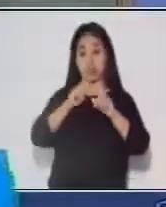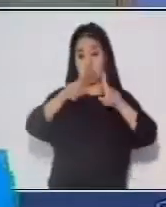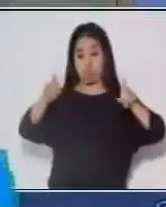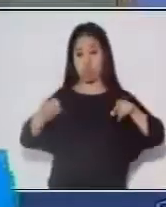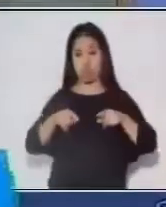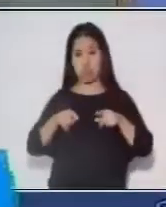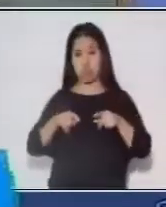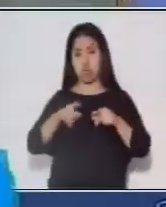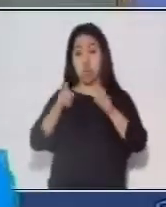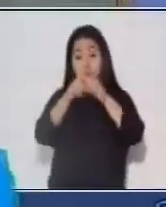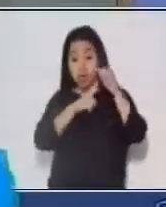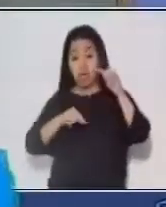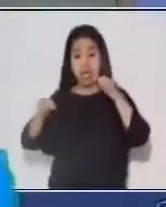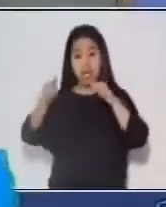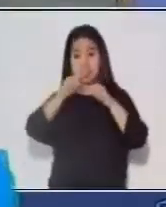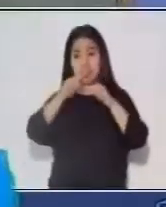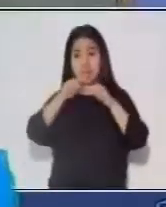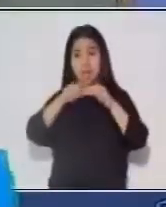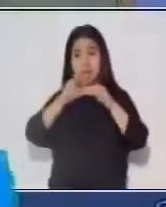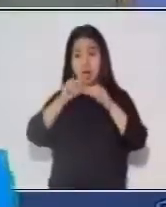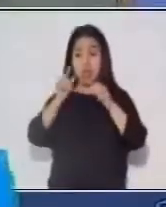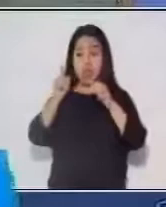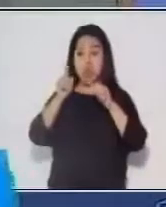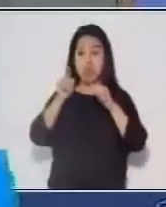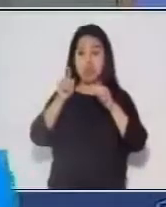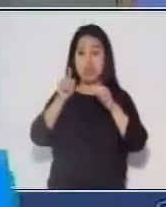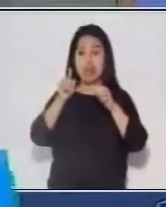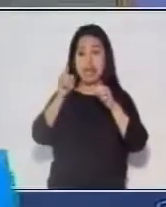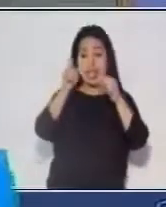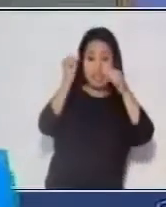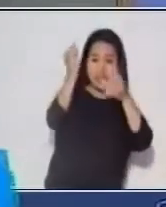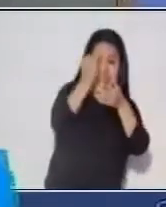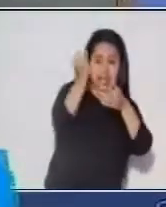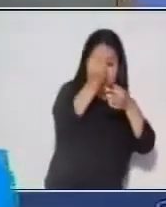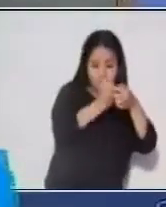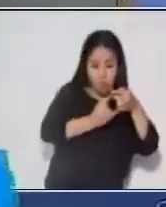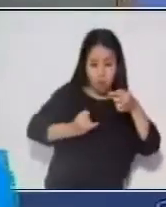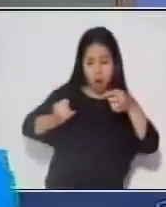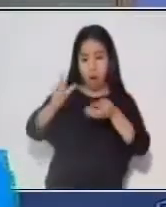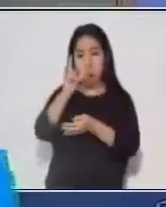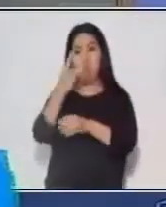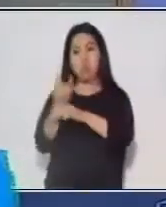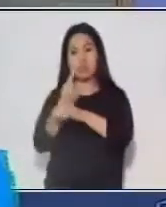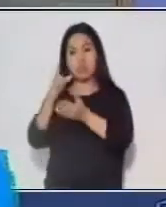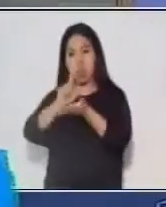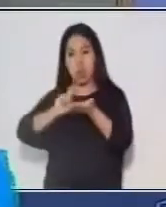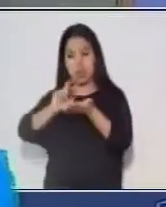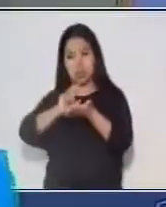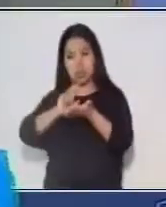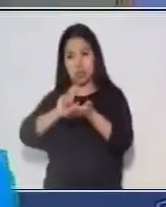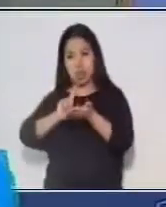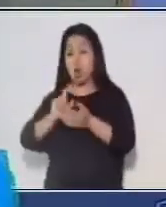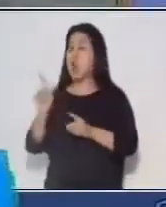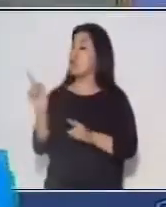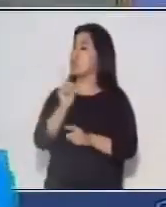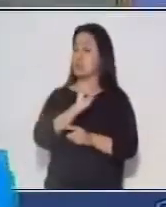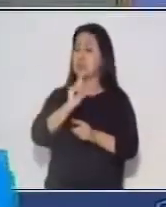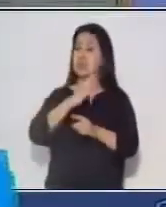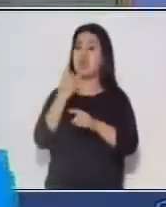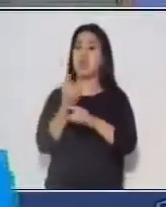traza utilizando el centro, sino que se utiliza dos